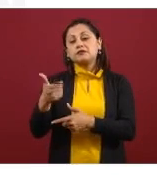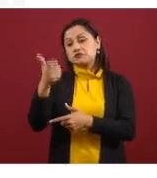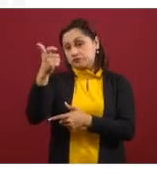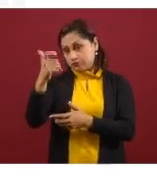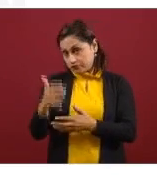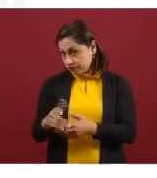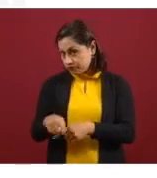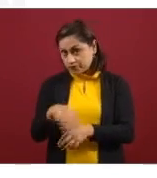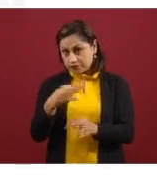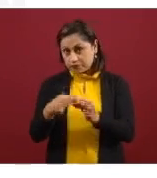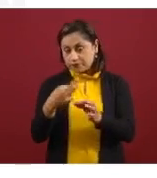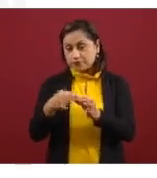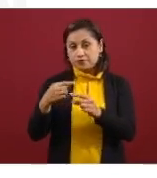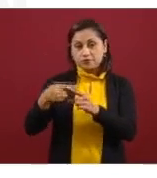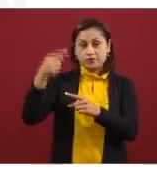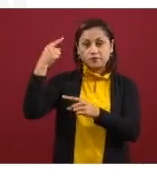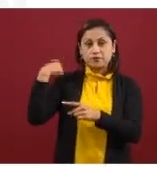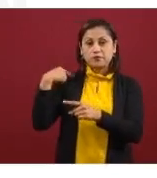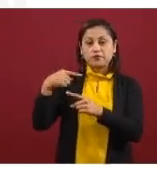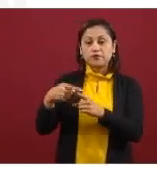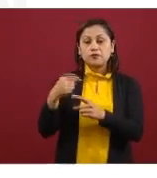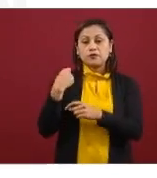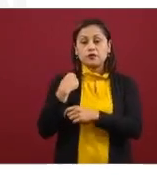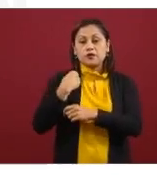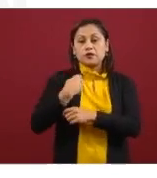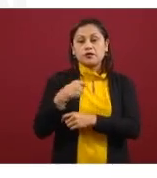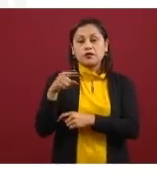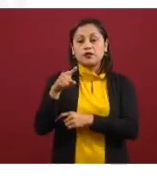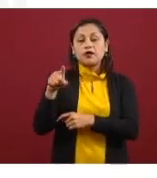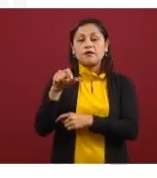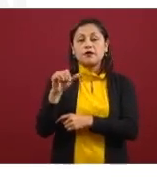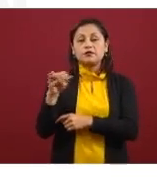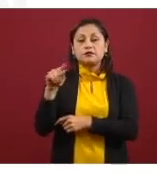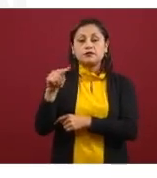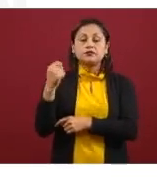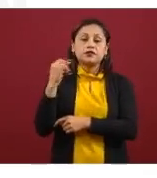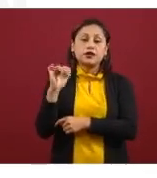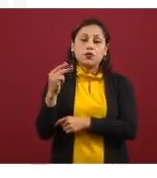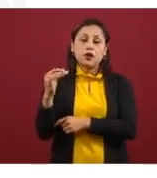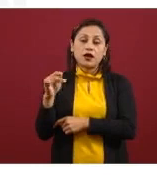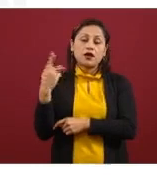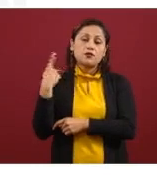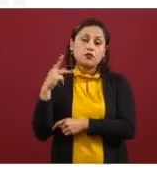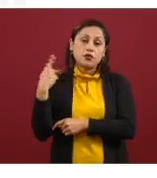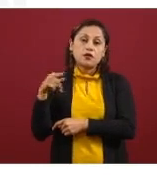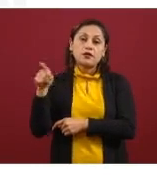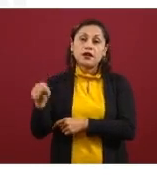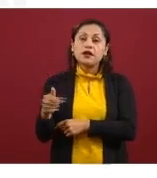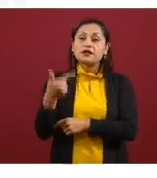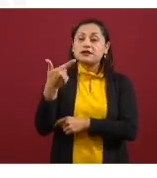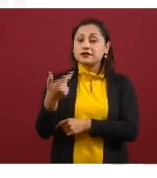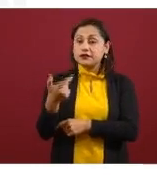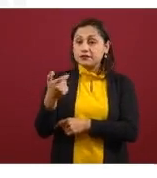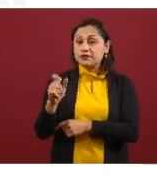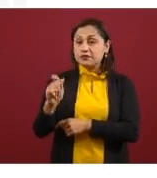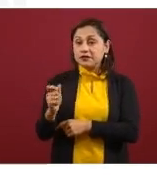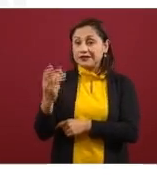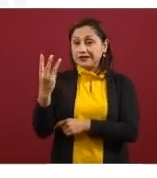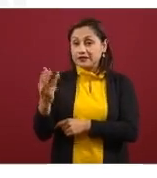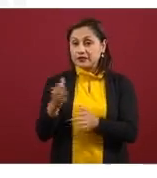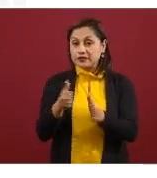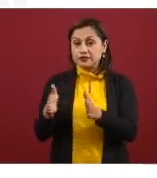así muchos meses, Central de Abastos de Tehuacán, en Santiago Mihuatlán, Puebla, 7 pesos 23 centavos por litro, un margen